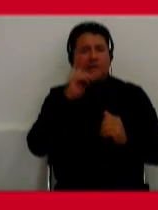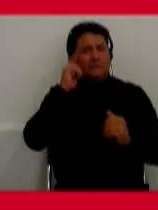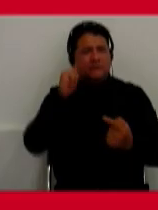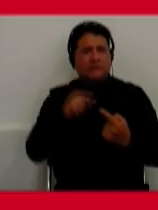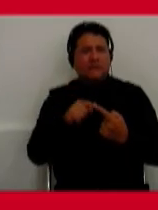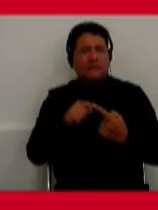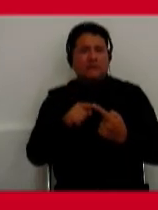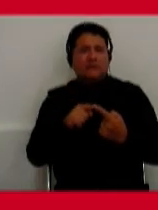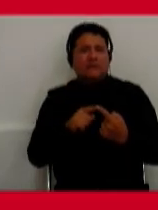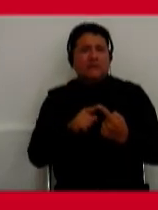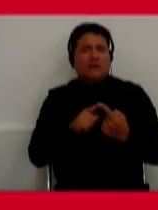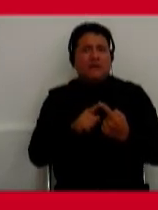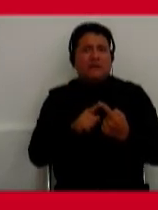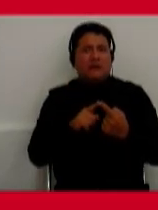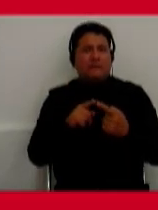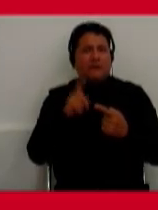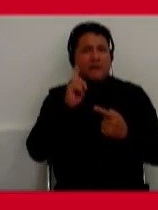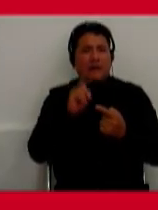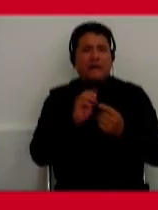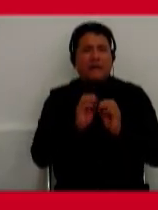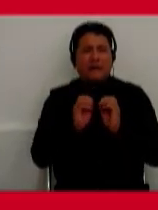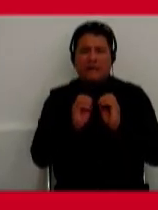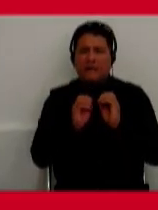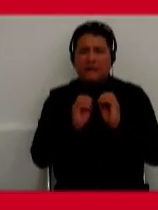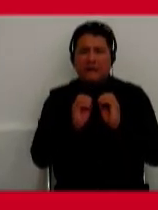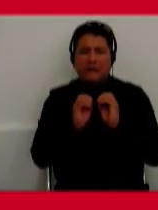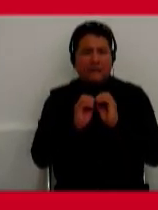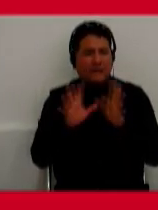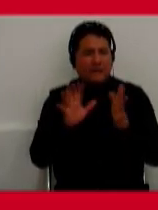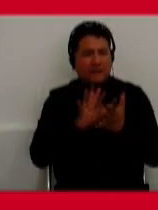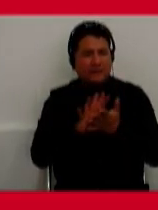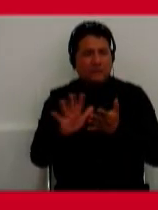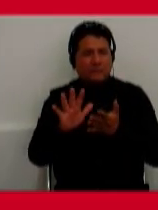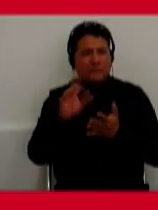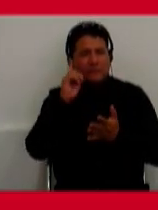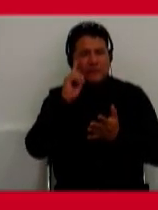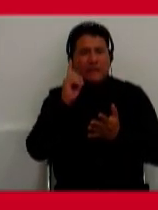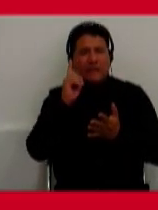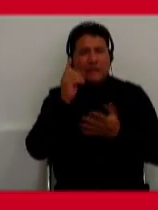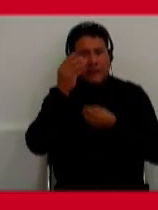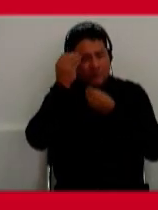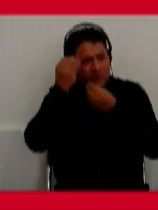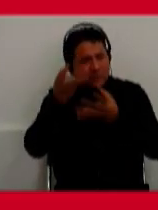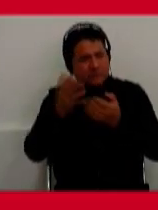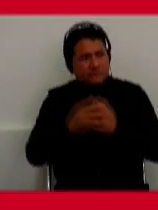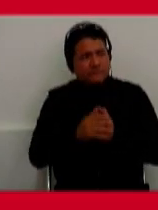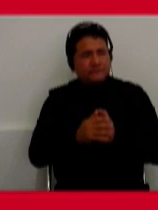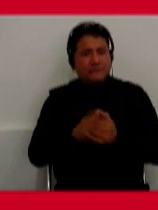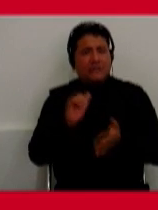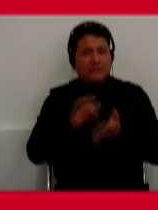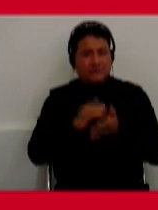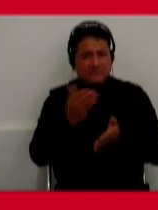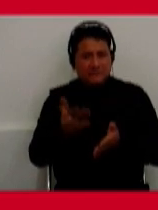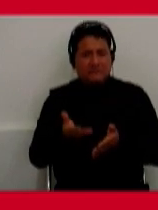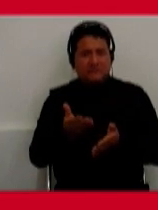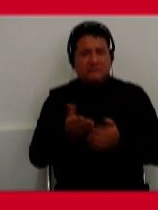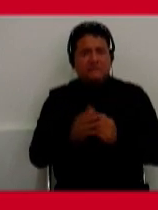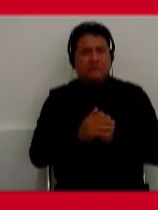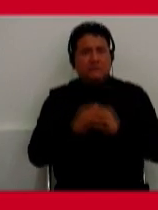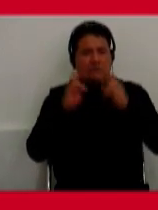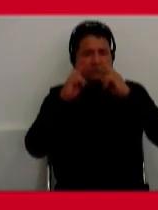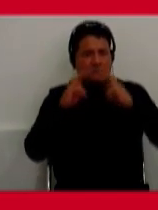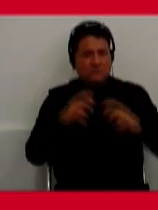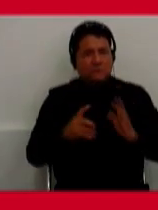y calidad de información. Es ahí donde se evaluó los riesgos significativos que se tenían en